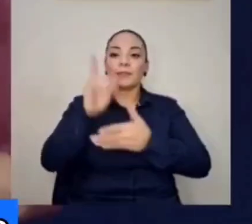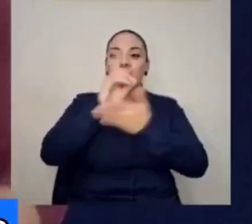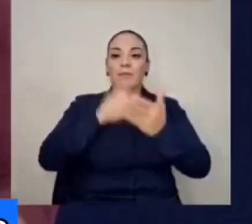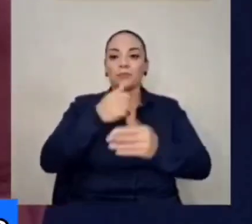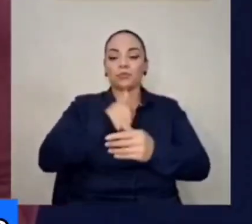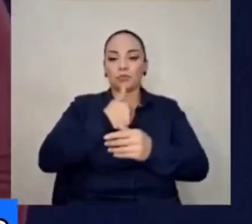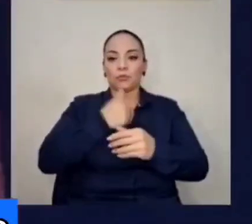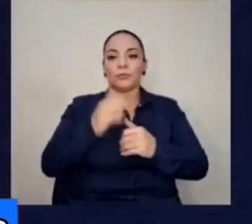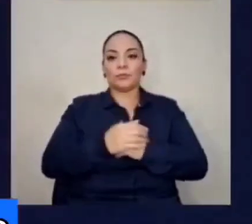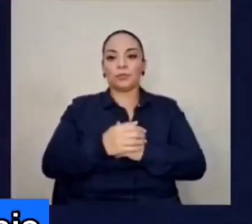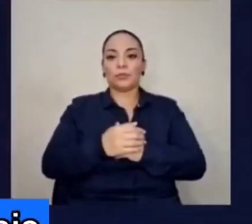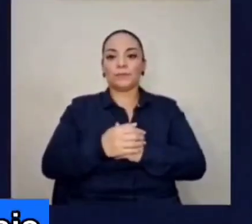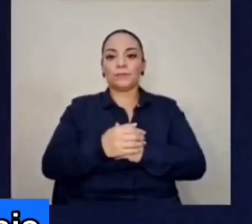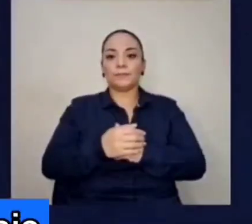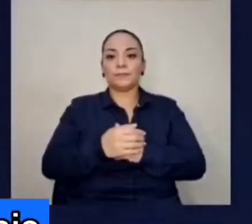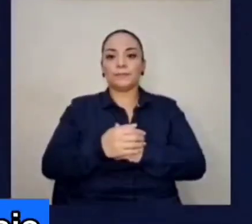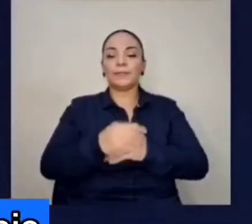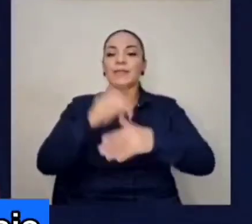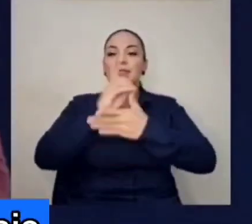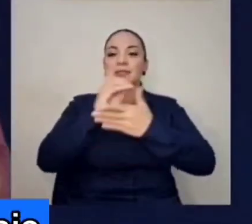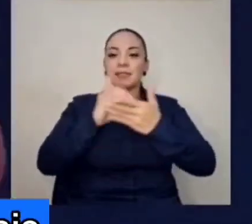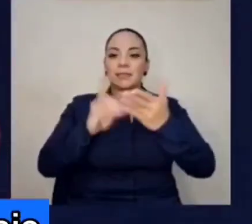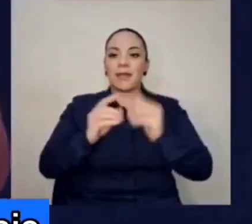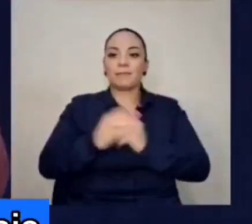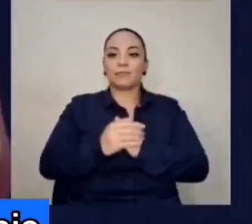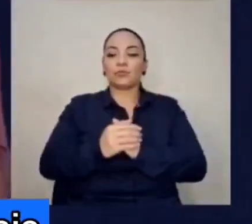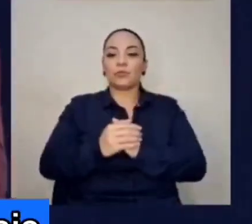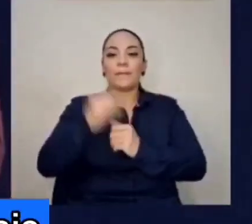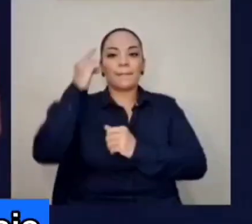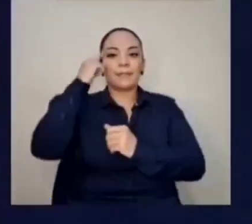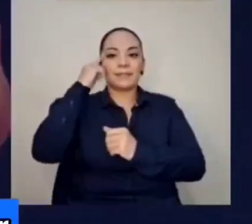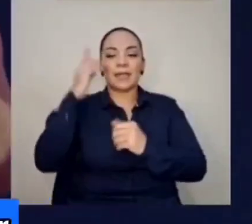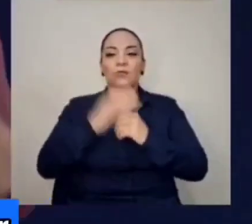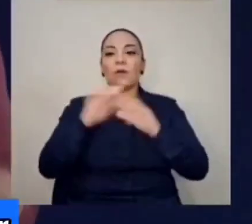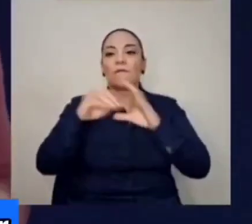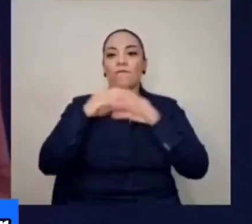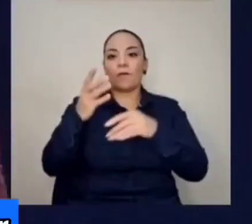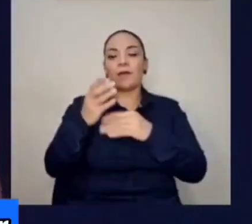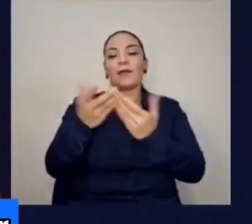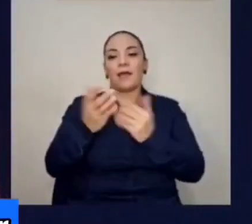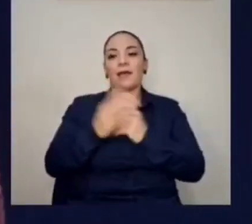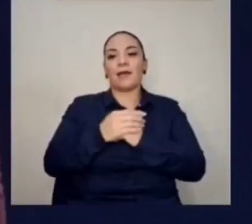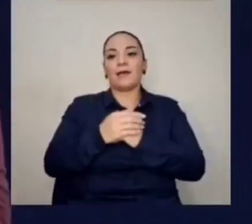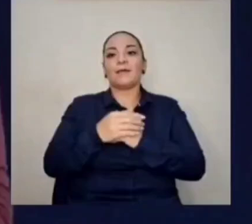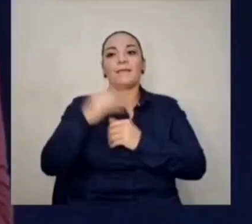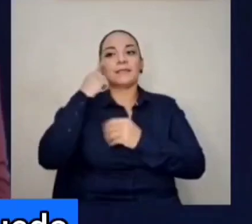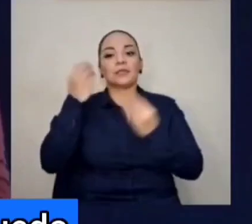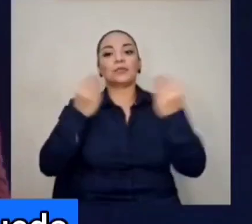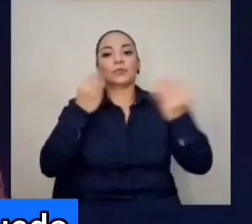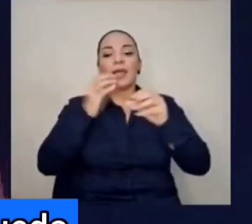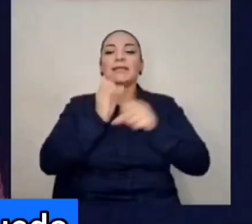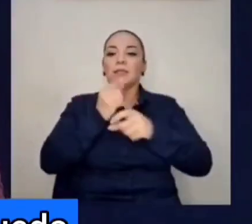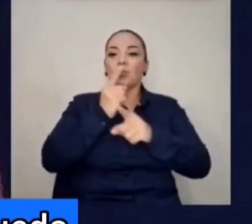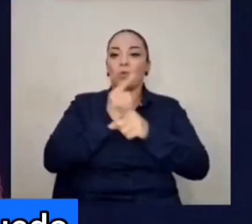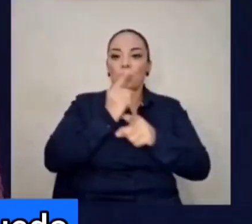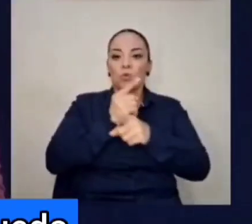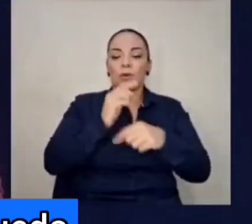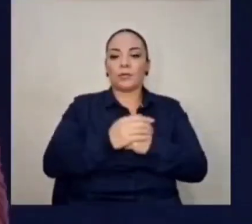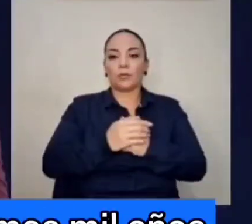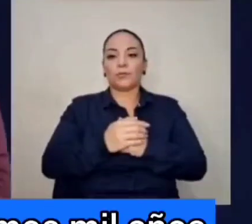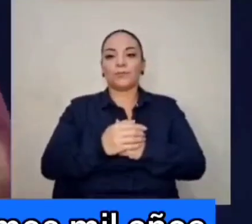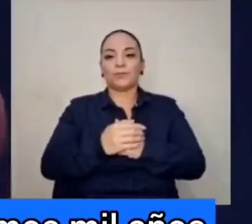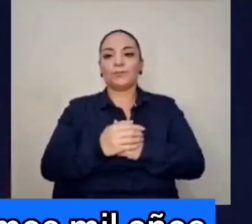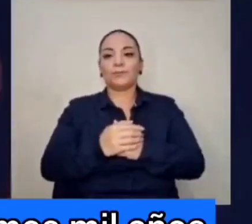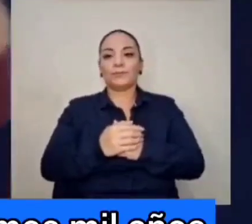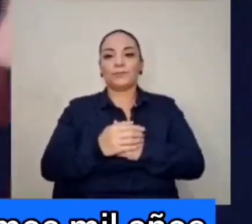pues. La diseñamos pensando fuera de la caja y haciendo lo que se tenía que hacer. Y bueno, no estábamos inventando la rueda,